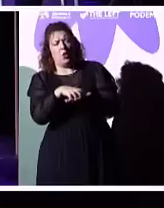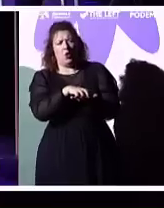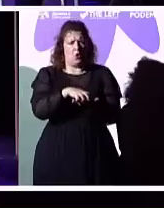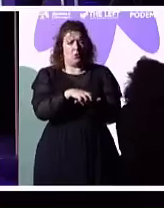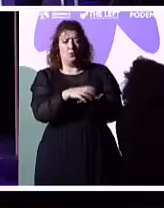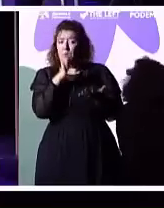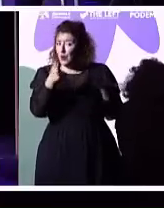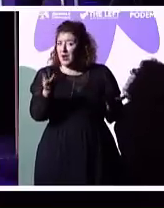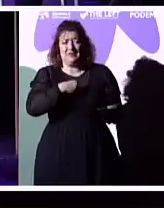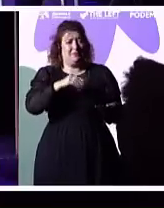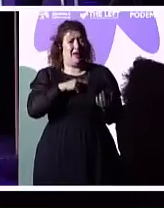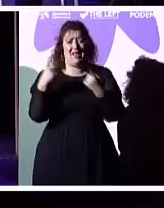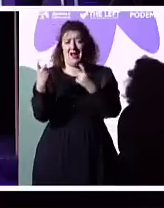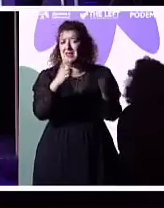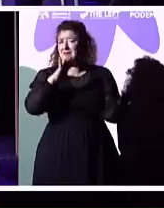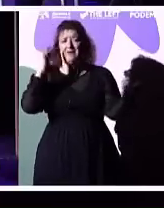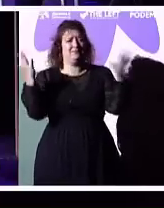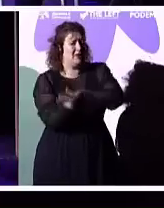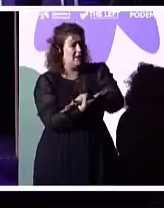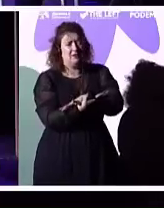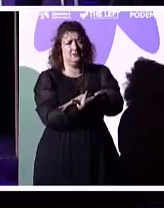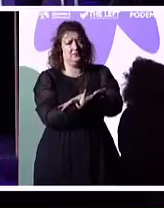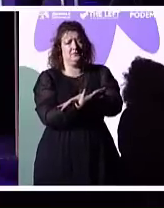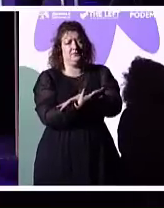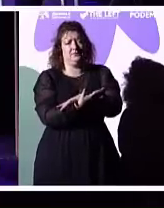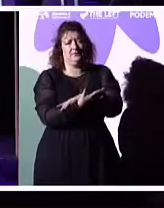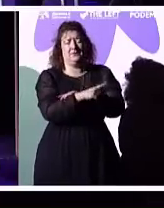que necesita nuestro país